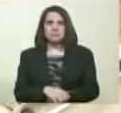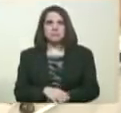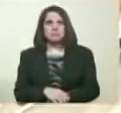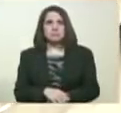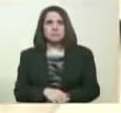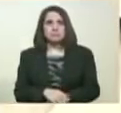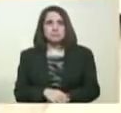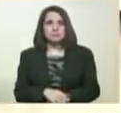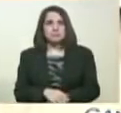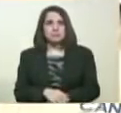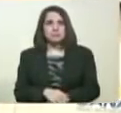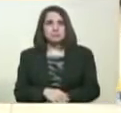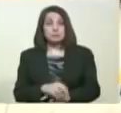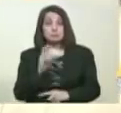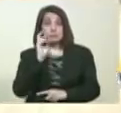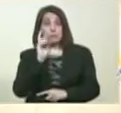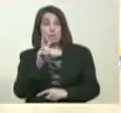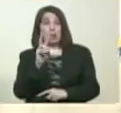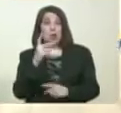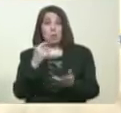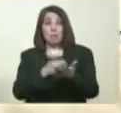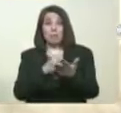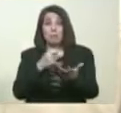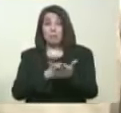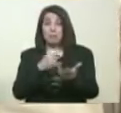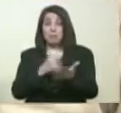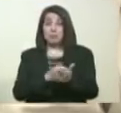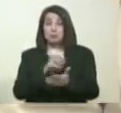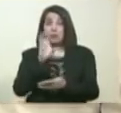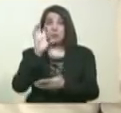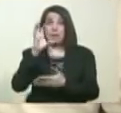y para colocar los precios del país en una espiral